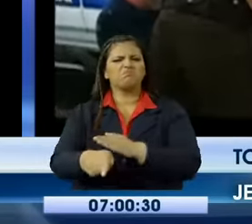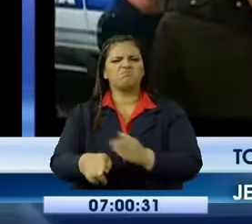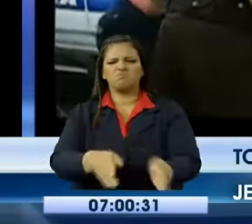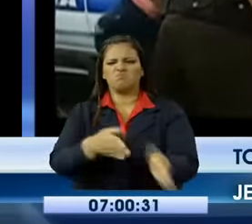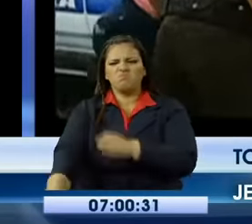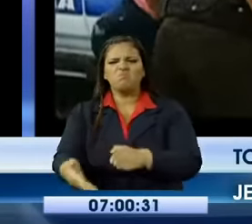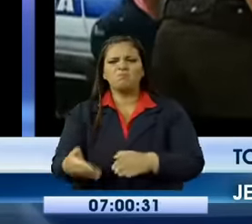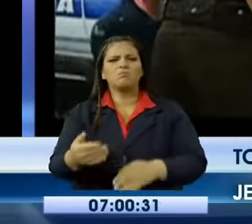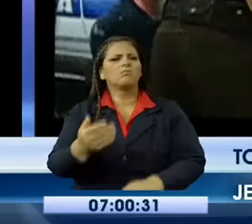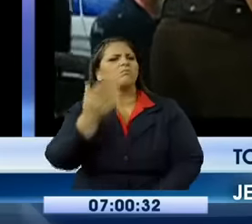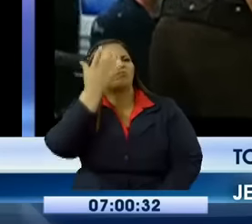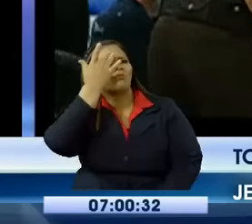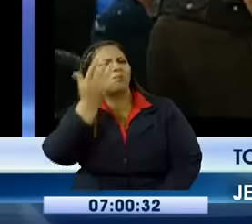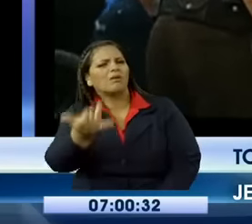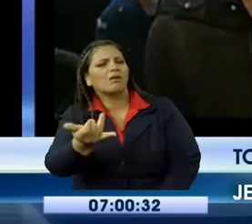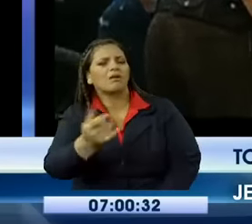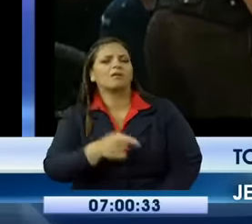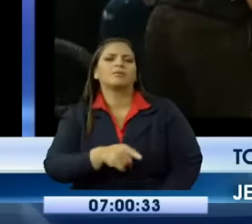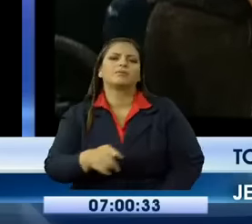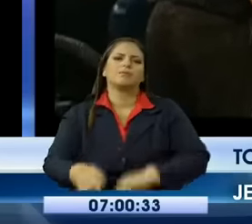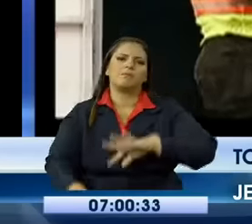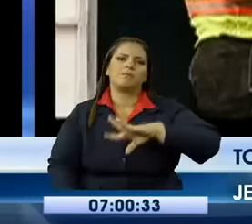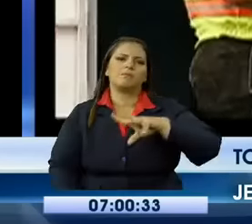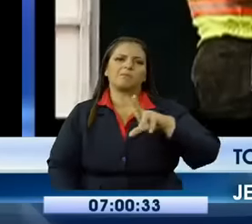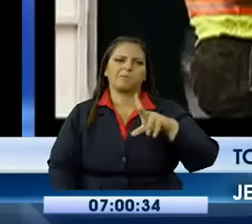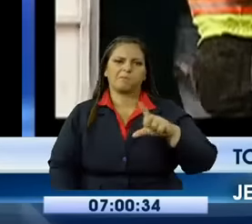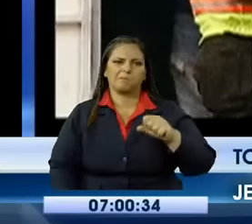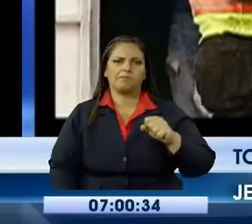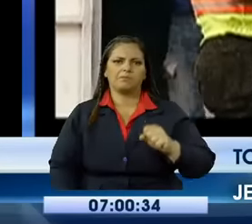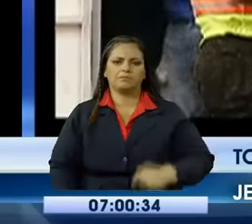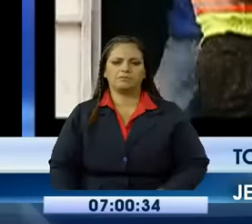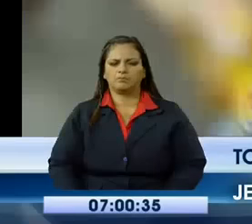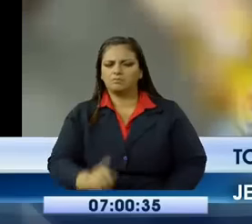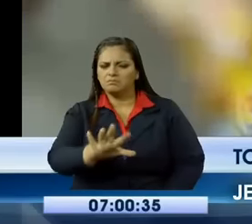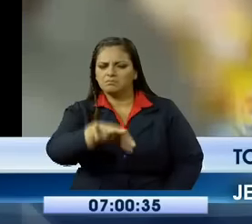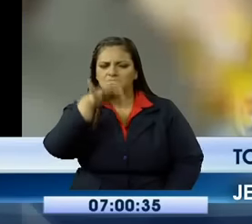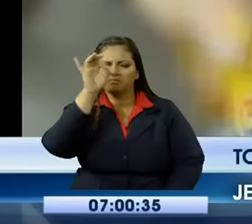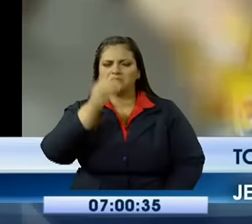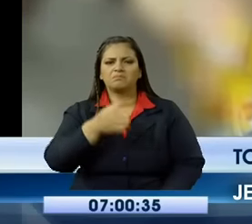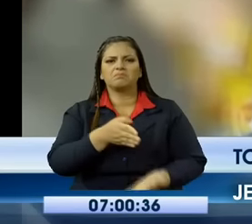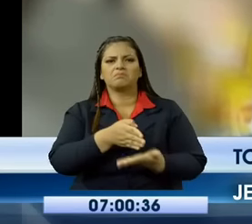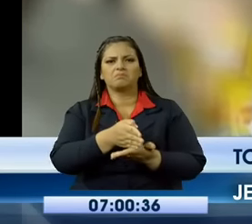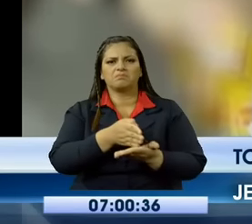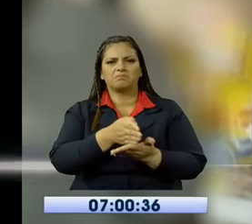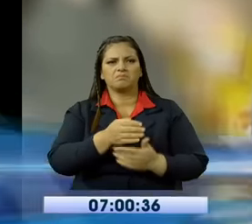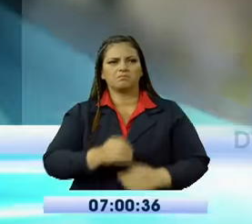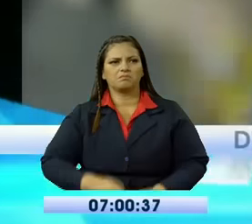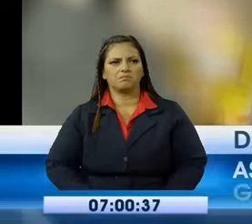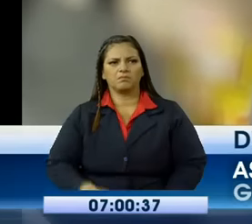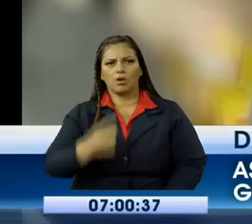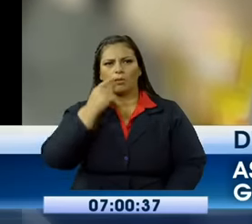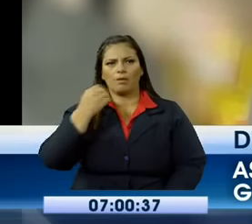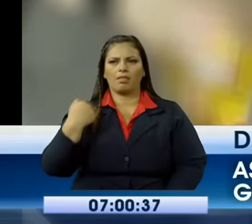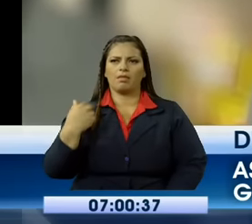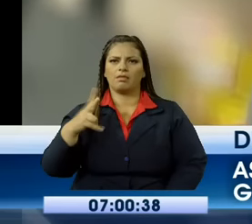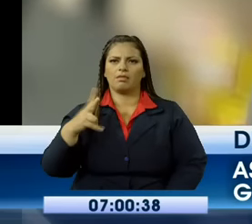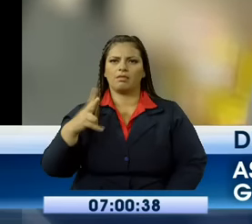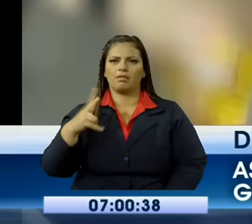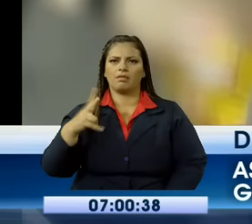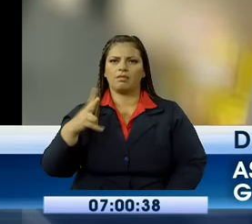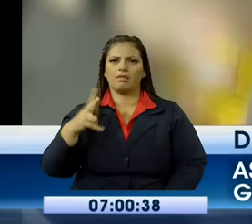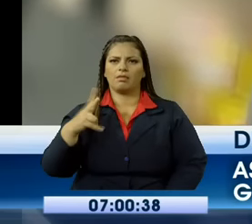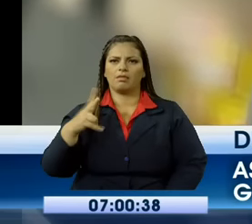un robo. Existe un arma cortopunzante, de igual manera con manchas de sangre. El hombre de 38 años de edad, ambateño